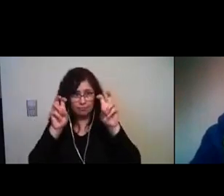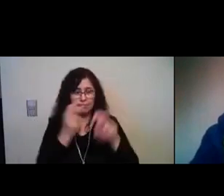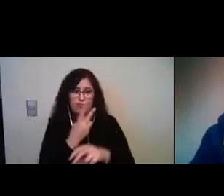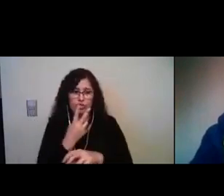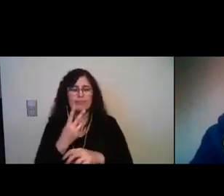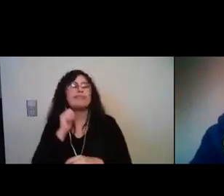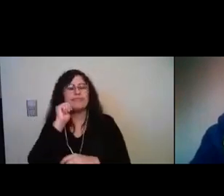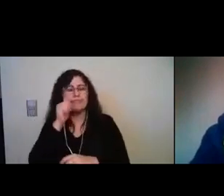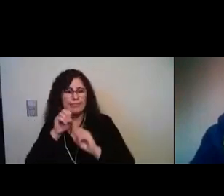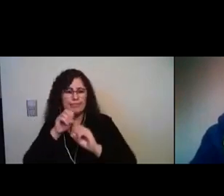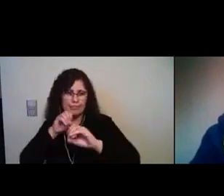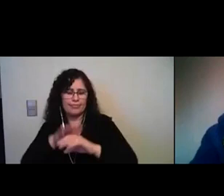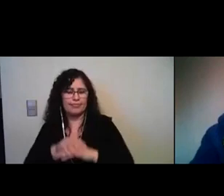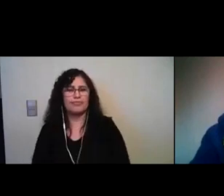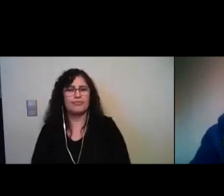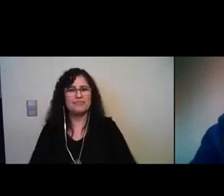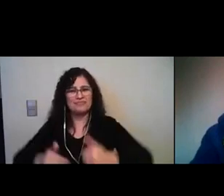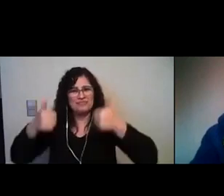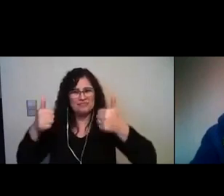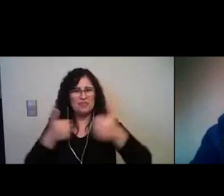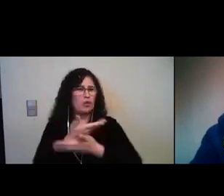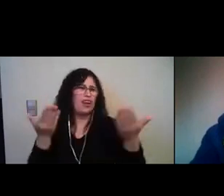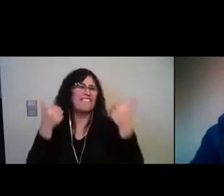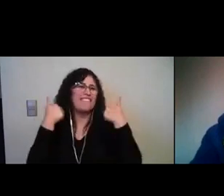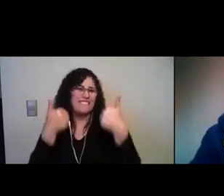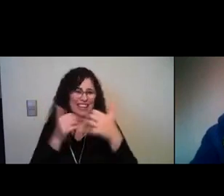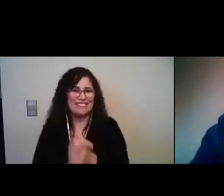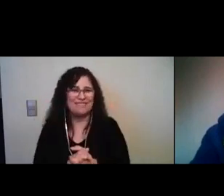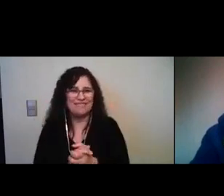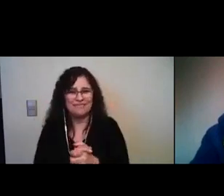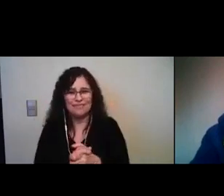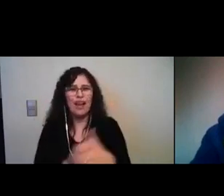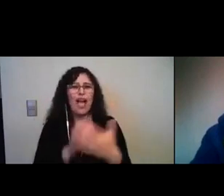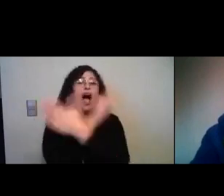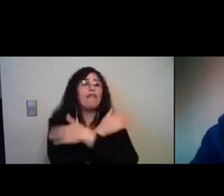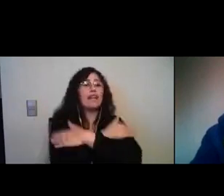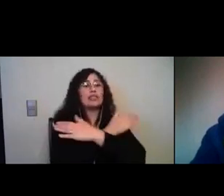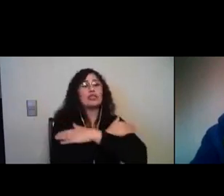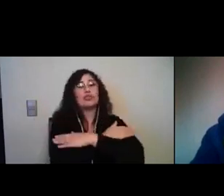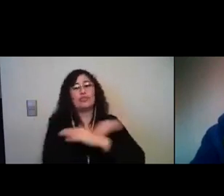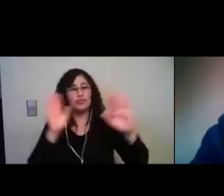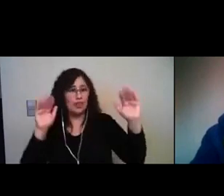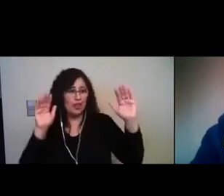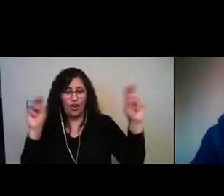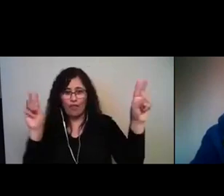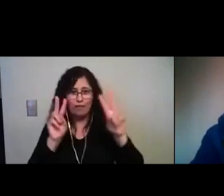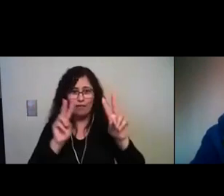¿De acuerdo? Listo, De que acuerdo. estén muy bien. Igualmente, un abrazo. Chao, nos Chao. vemos, que estén muy bien. Chao, Nicolás.